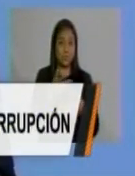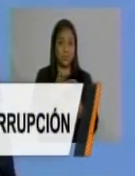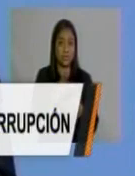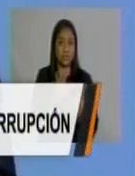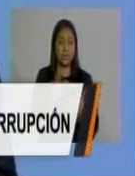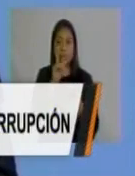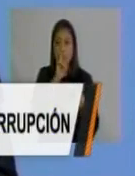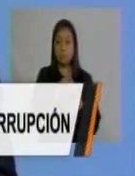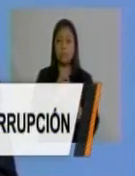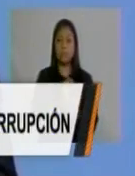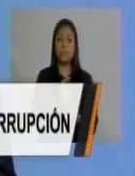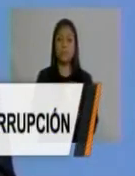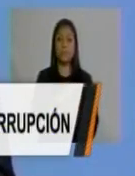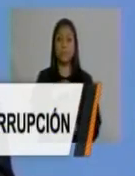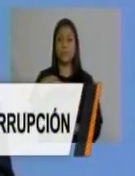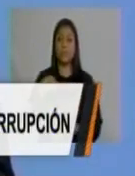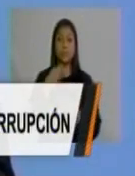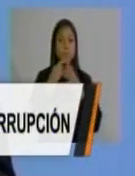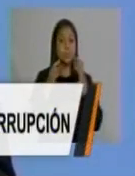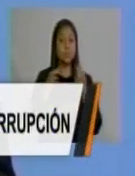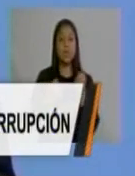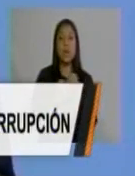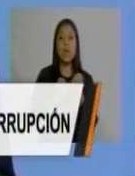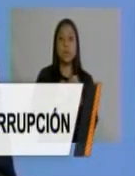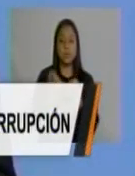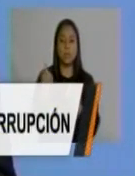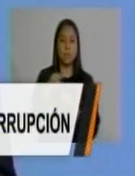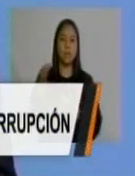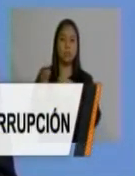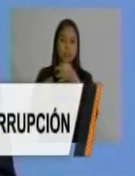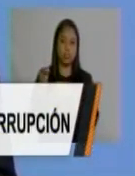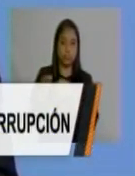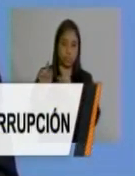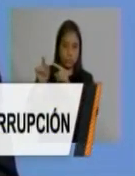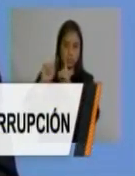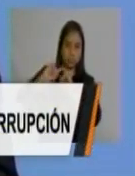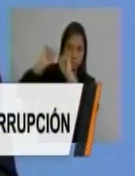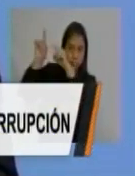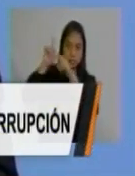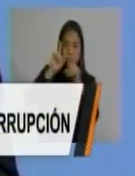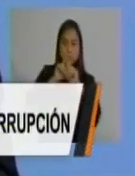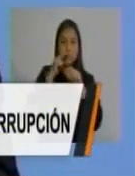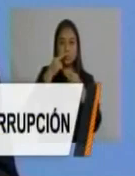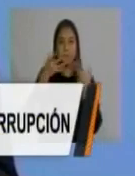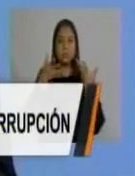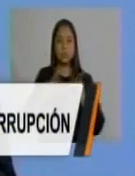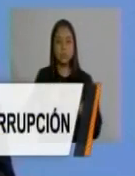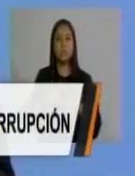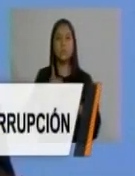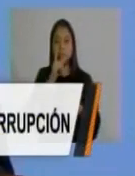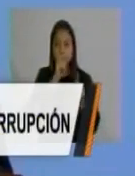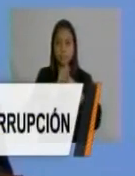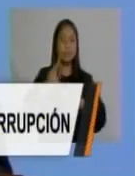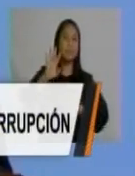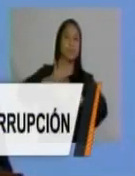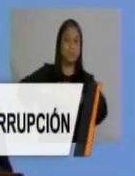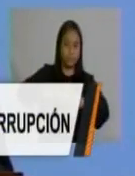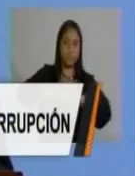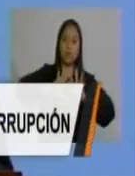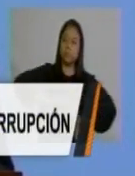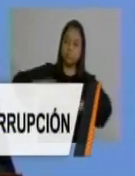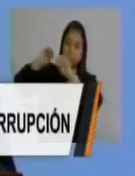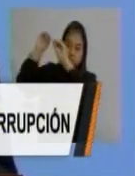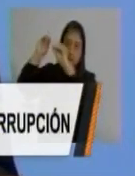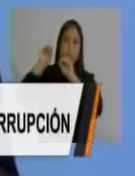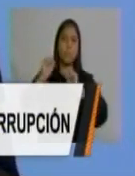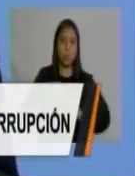del Ministerio Público el apoyo para la judicialización de los casos y de esa manera la impunidad no se haga presente en